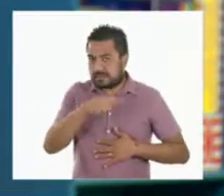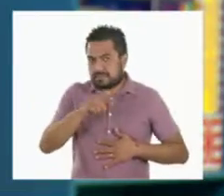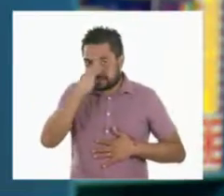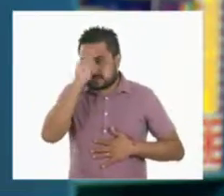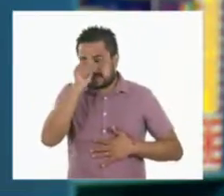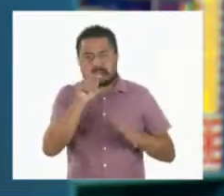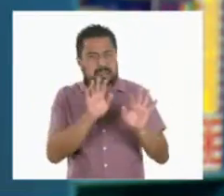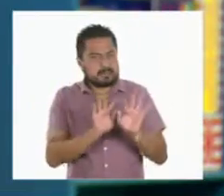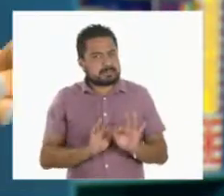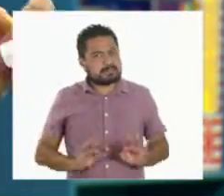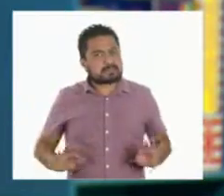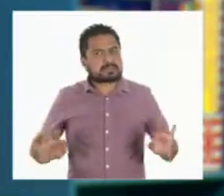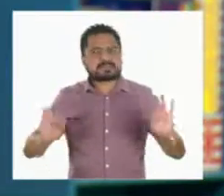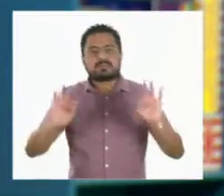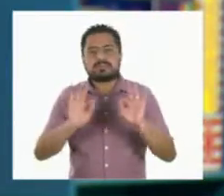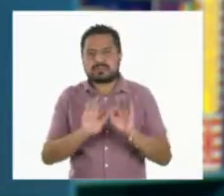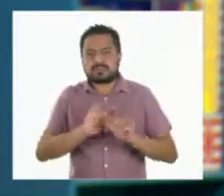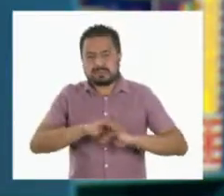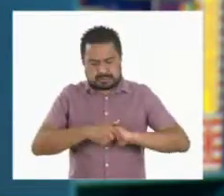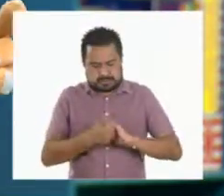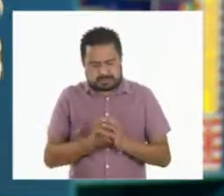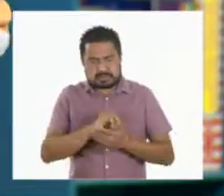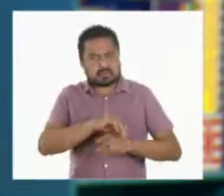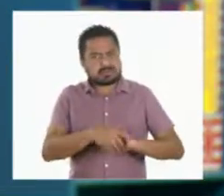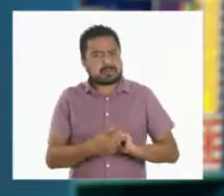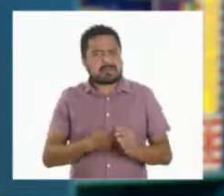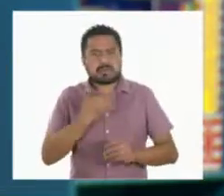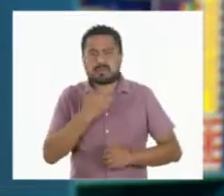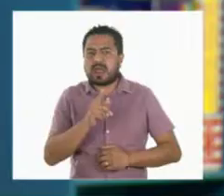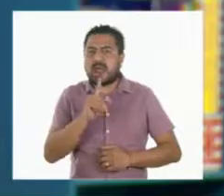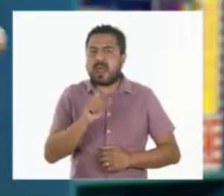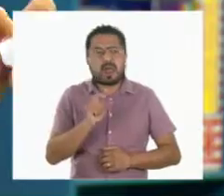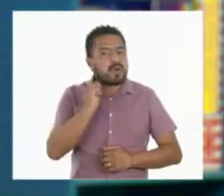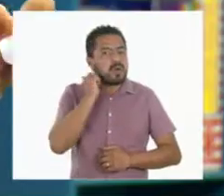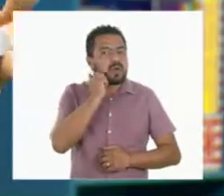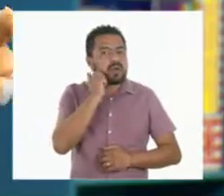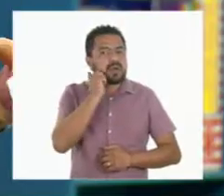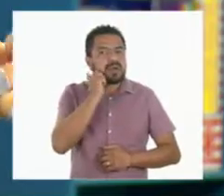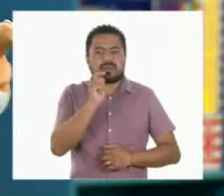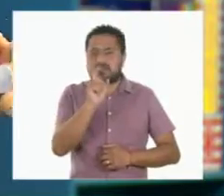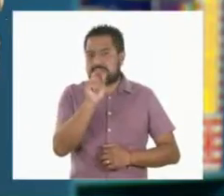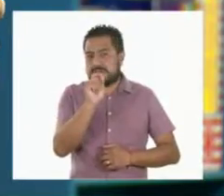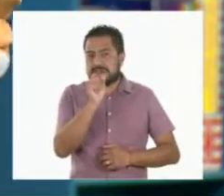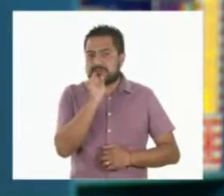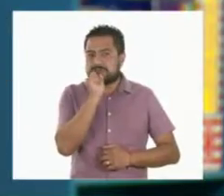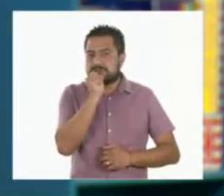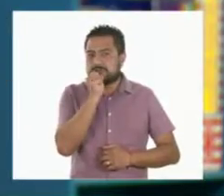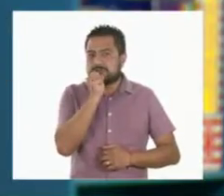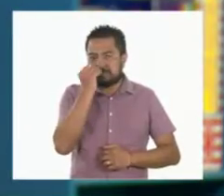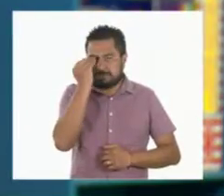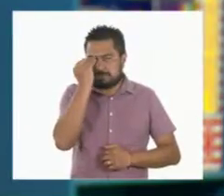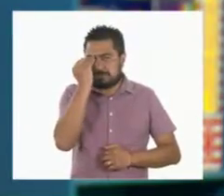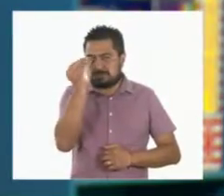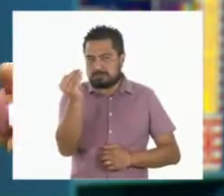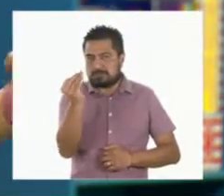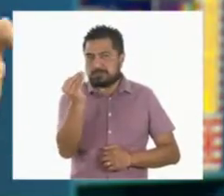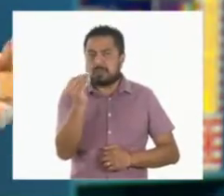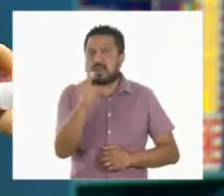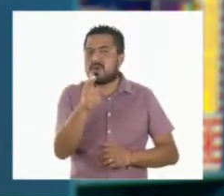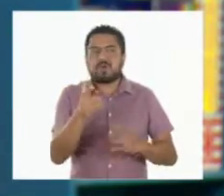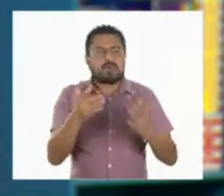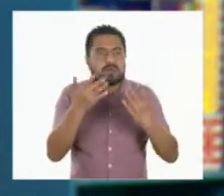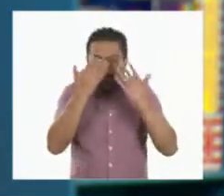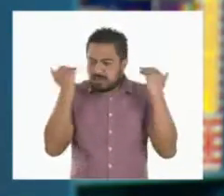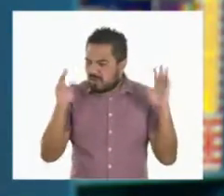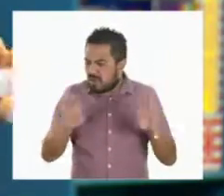Recuerda que es importante lavar muy bien tus manos con agua y con jabón durante 20 segundos. Si no